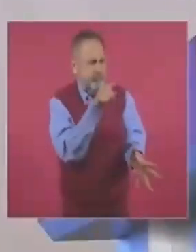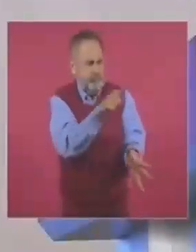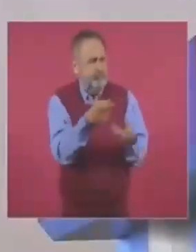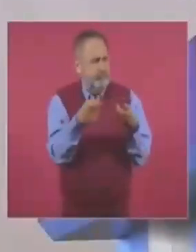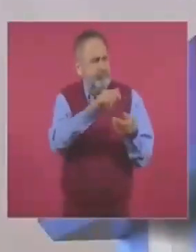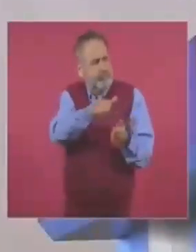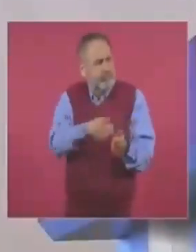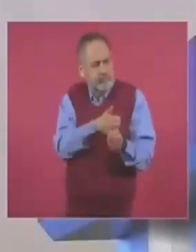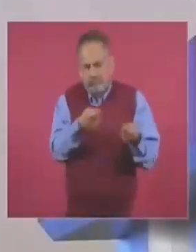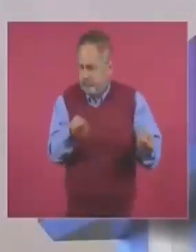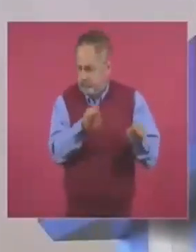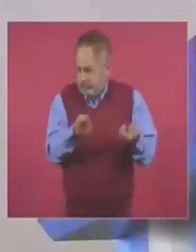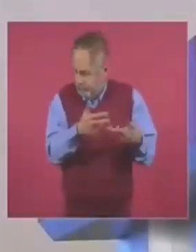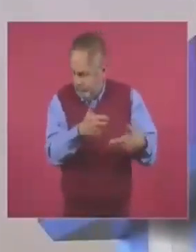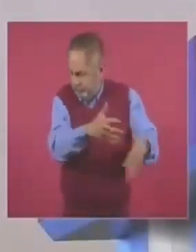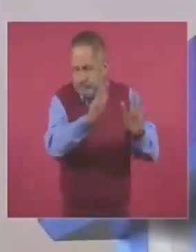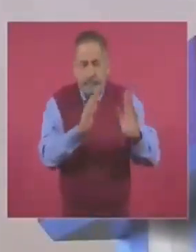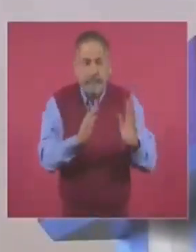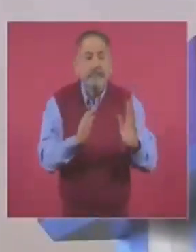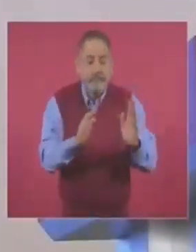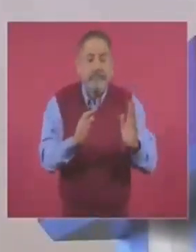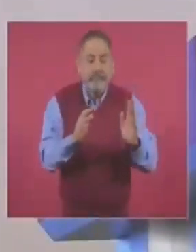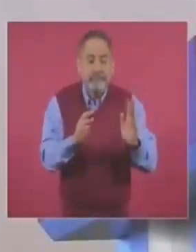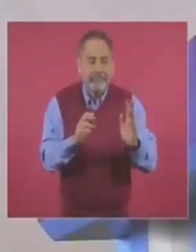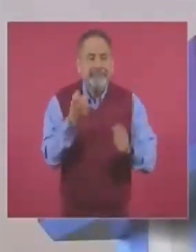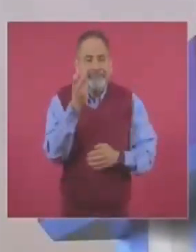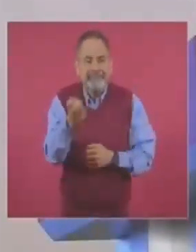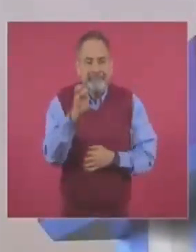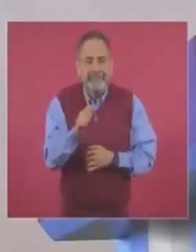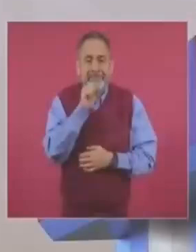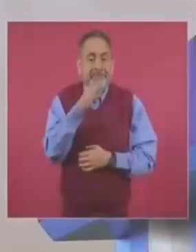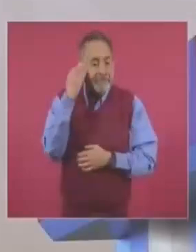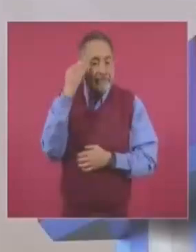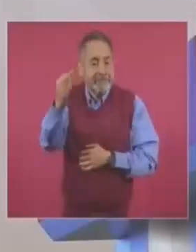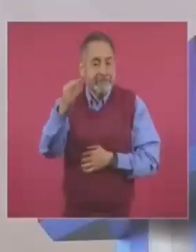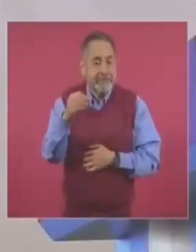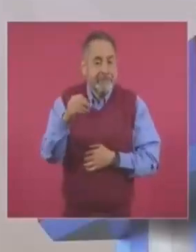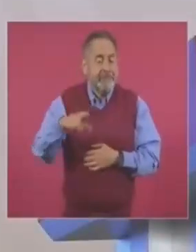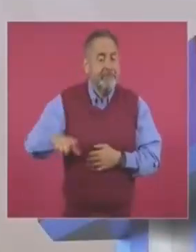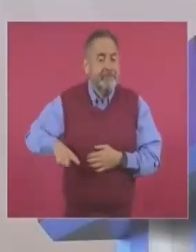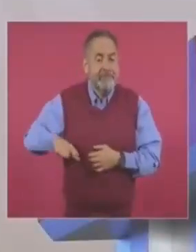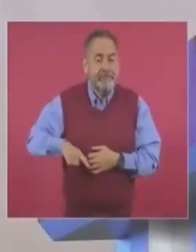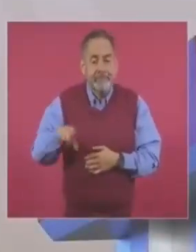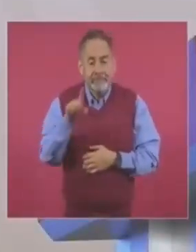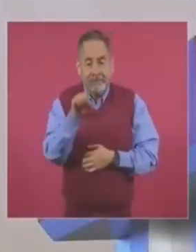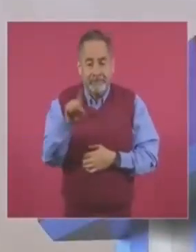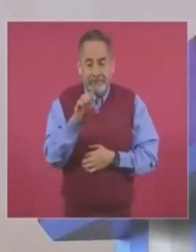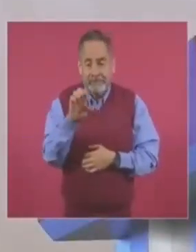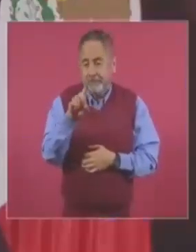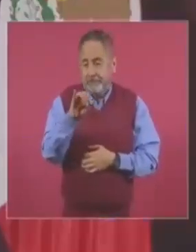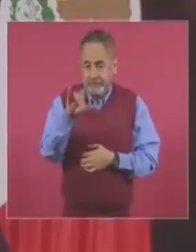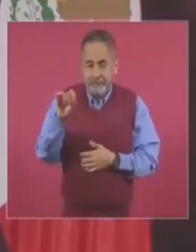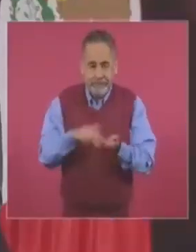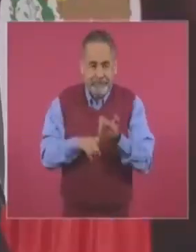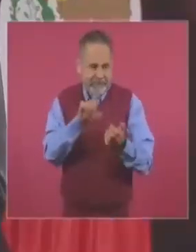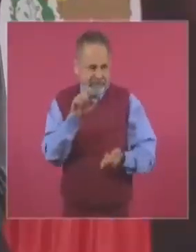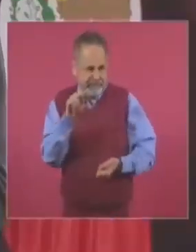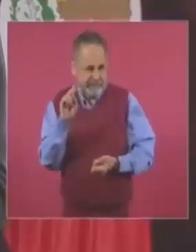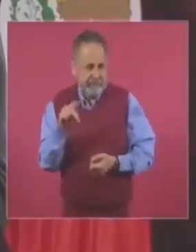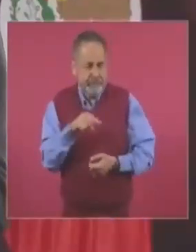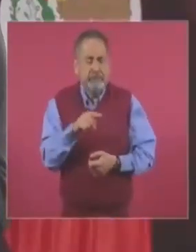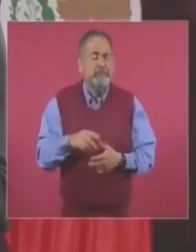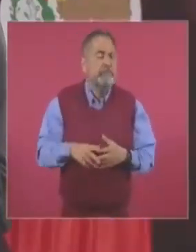En la misma conferencia del pasado viernes y como parte de esta pregunta que le hacemos al primer mandatario, se refirió a